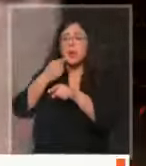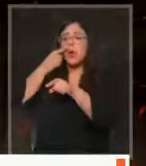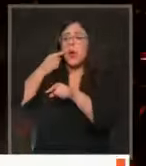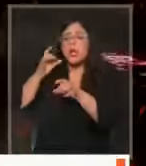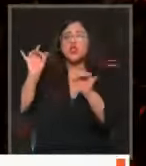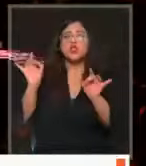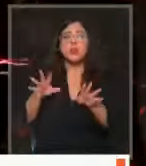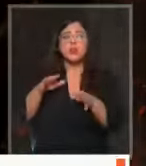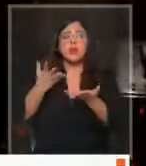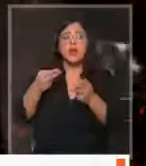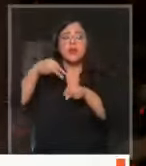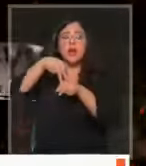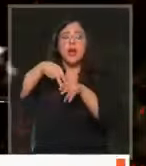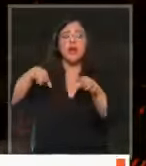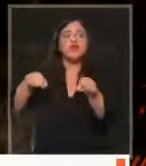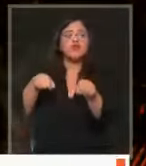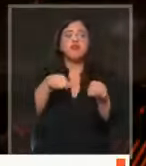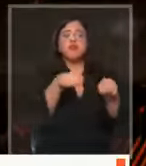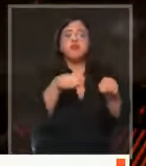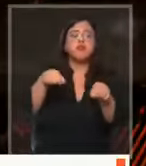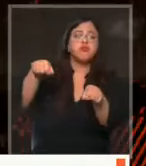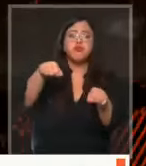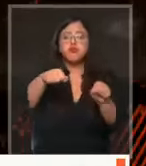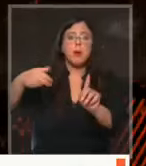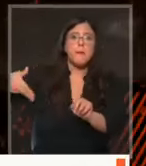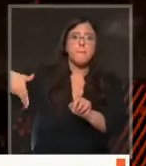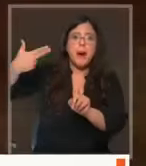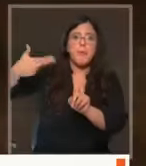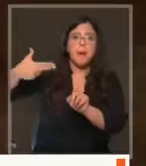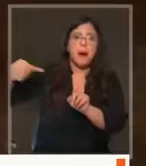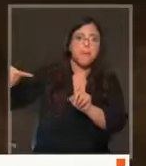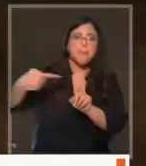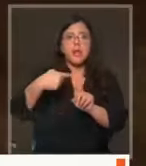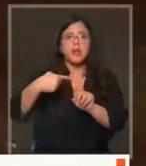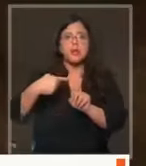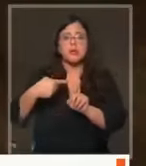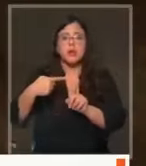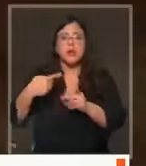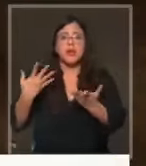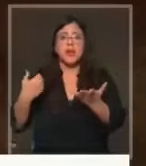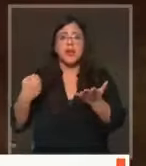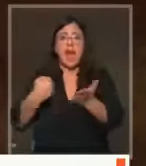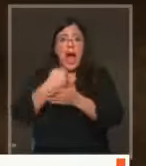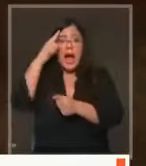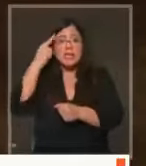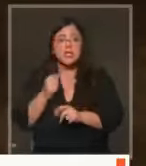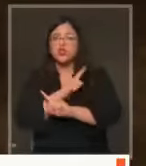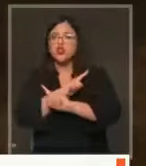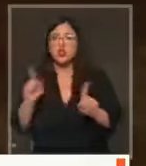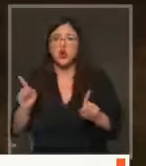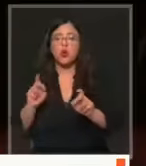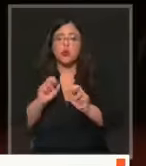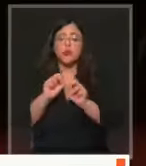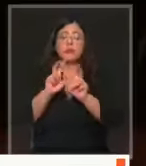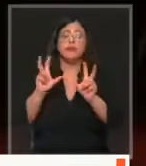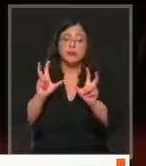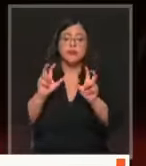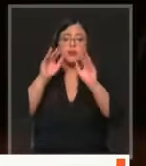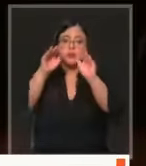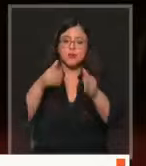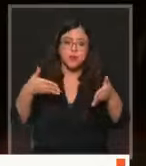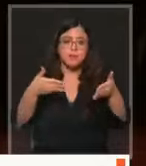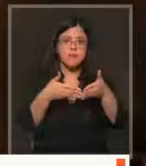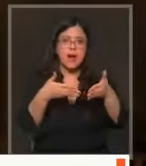transitando por este lugar y es atacado a disparos. Esto no es accidental. Nuevamente el despertar fue trágico. Otra vez la misma